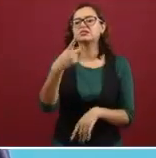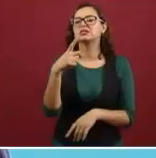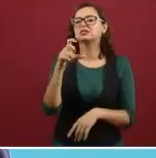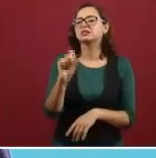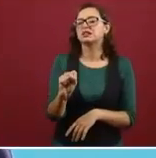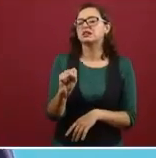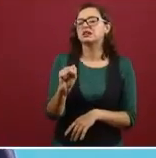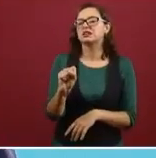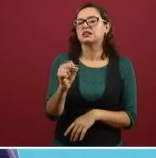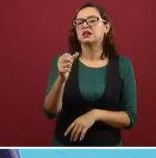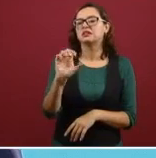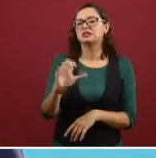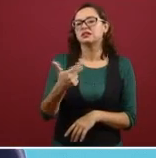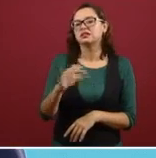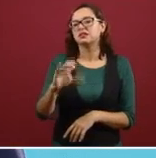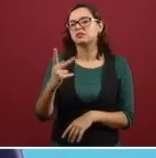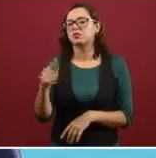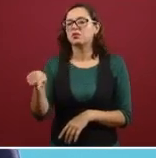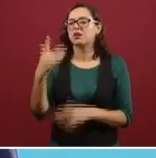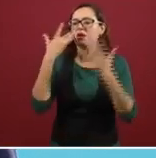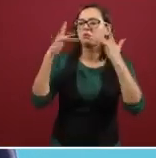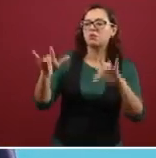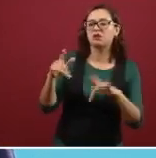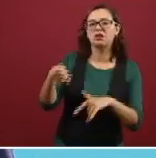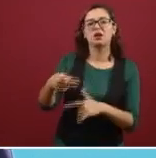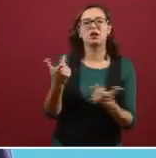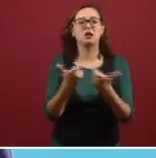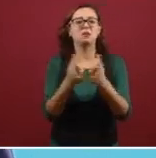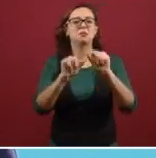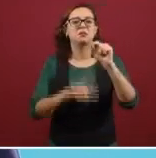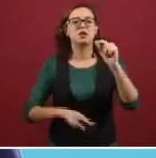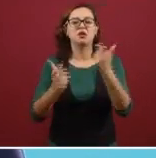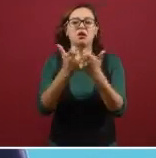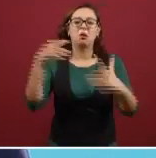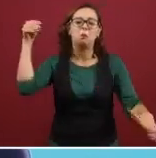secretario de Hacienda se debilita la economía de México.